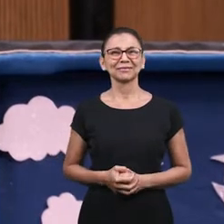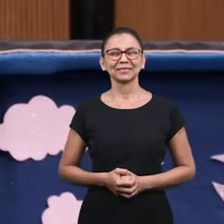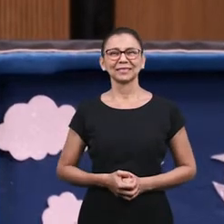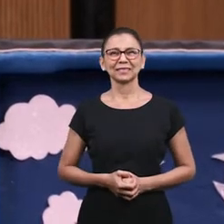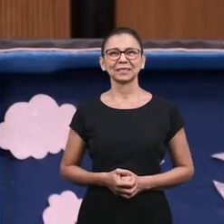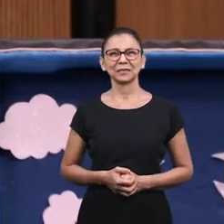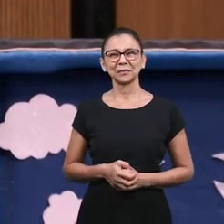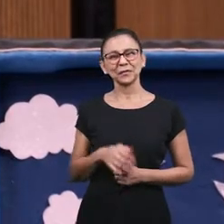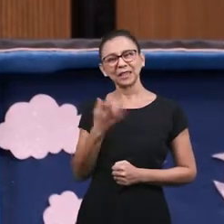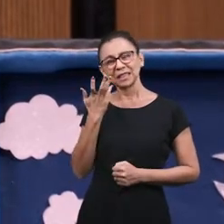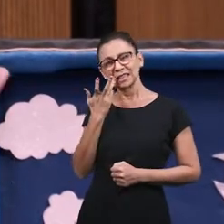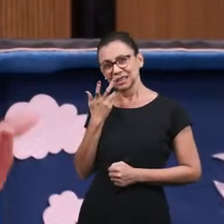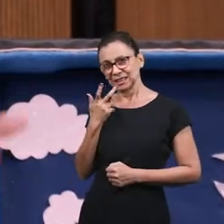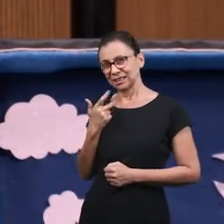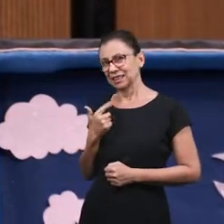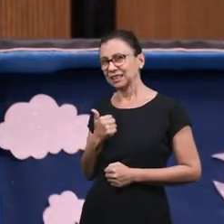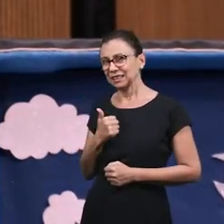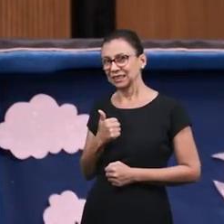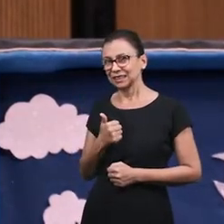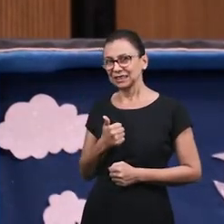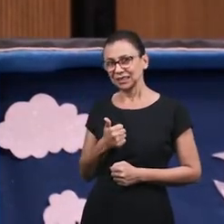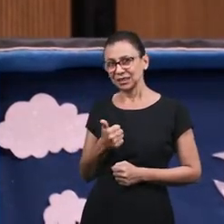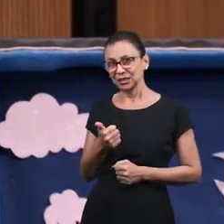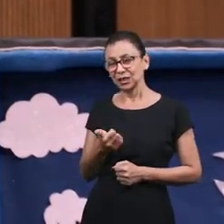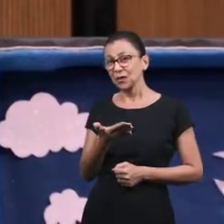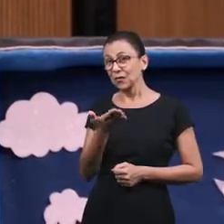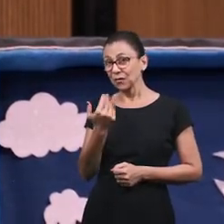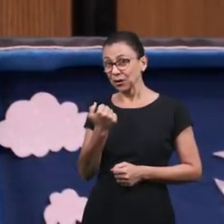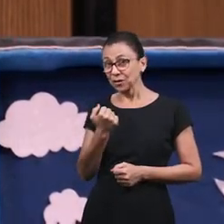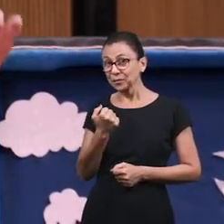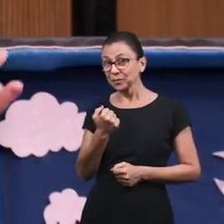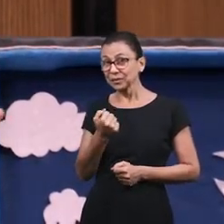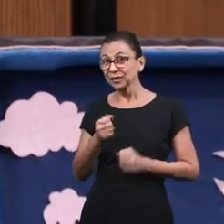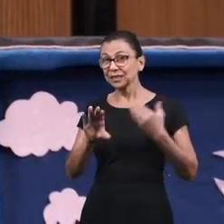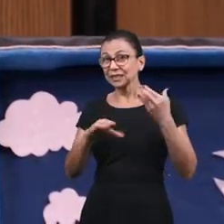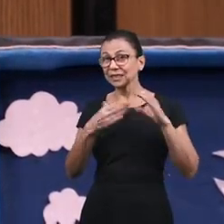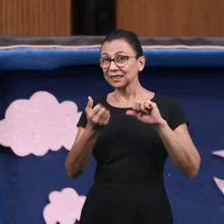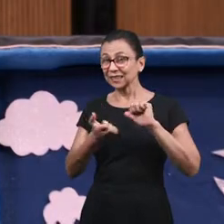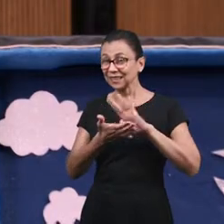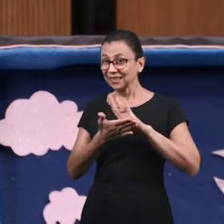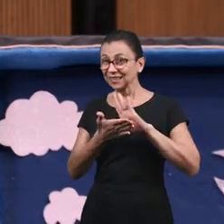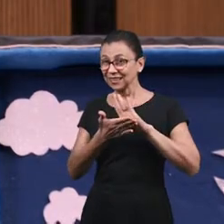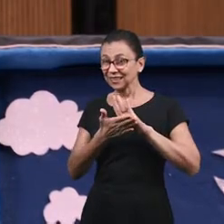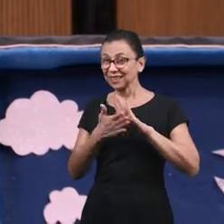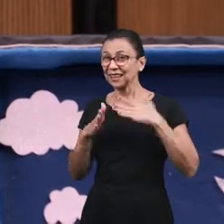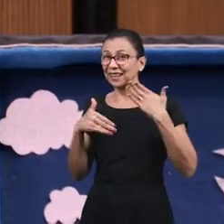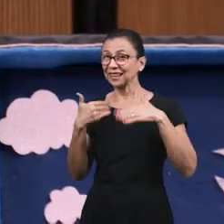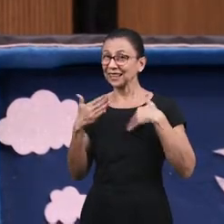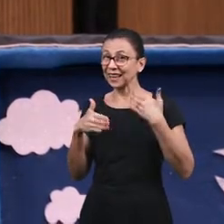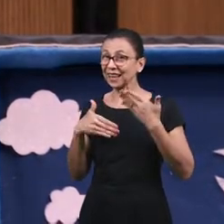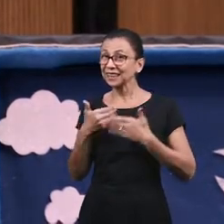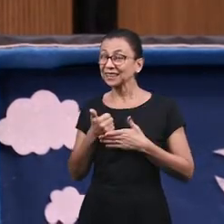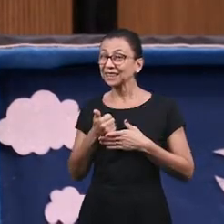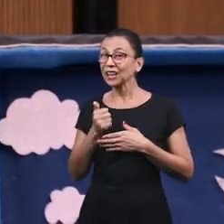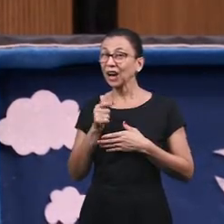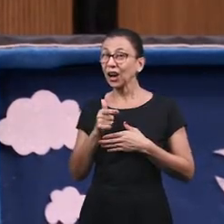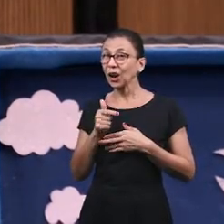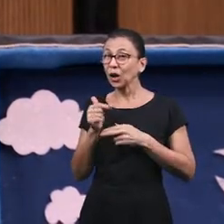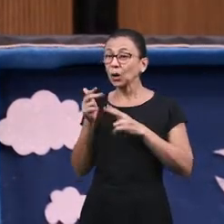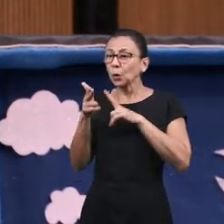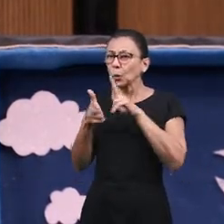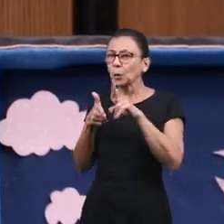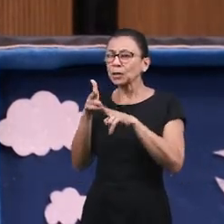Amén. Niños, yo les invito a ustedes a cantar con mucha alegría el loor que dice así: en el